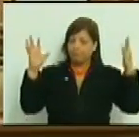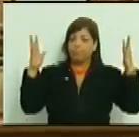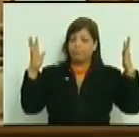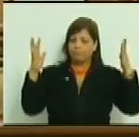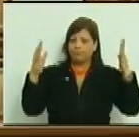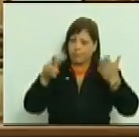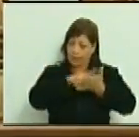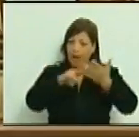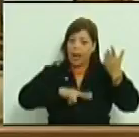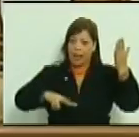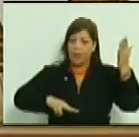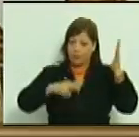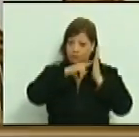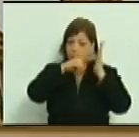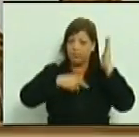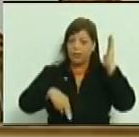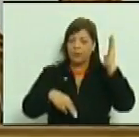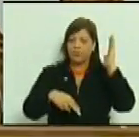Leo, presidenta.